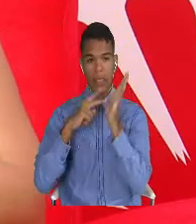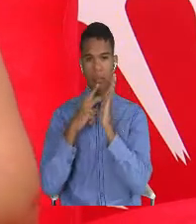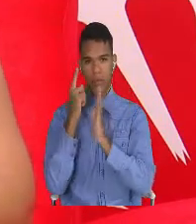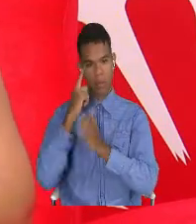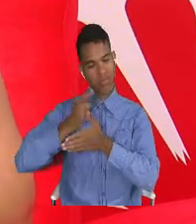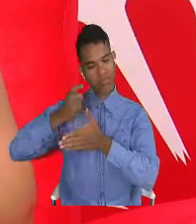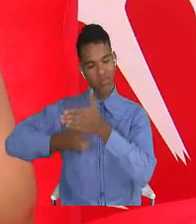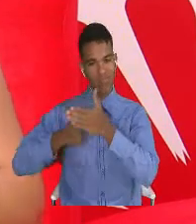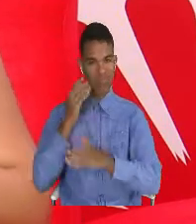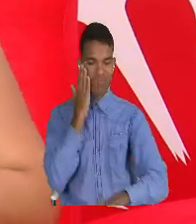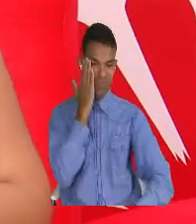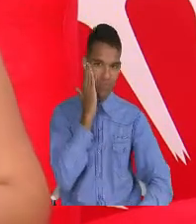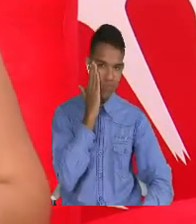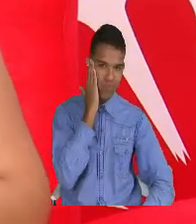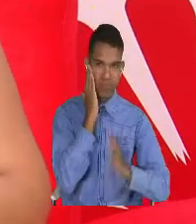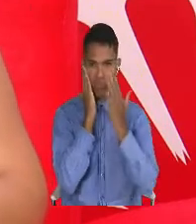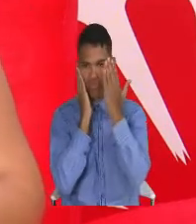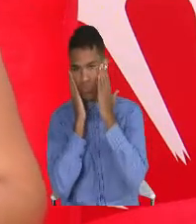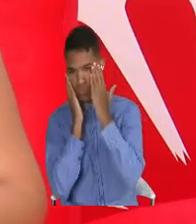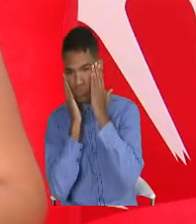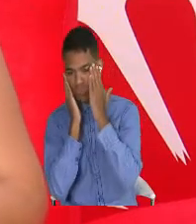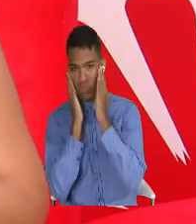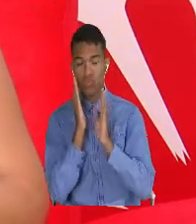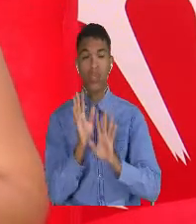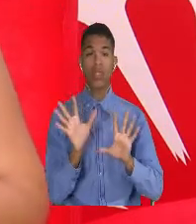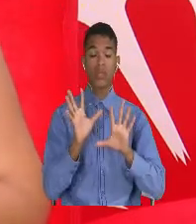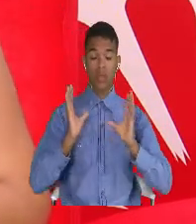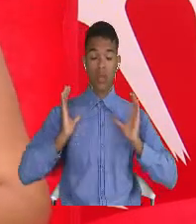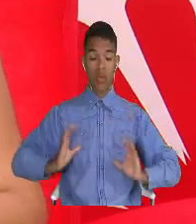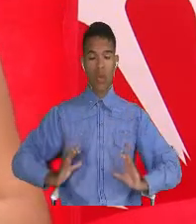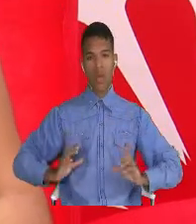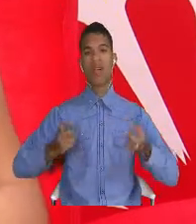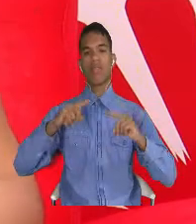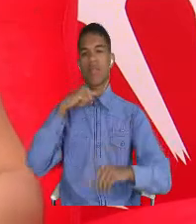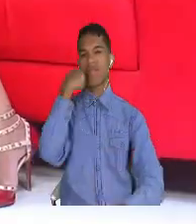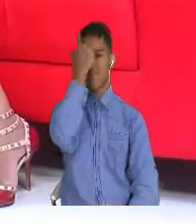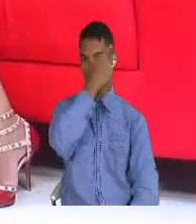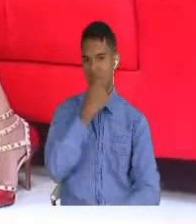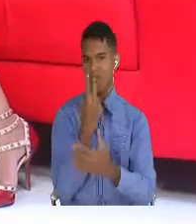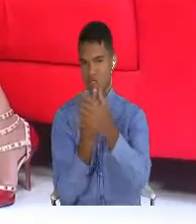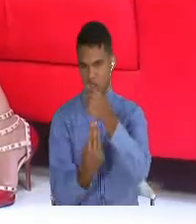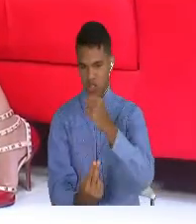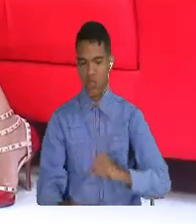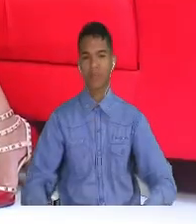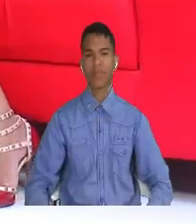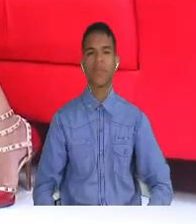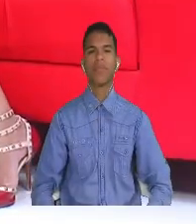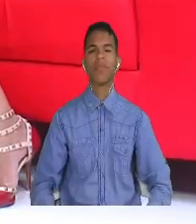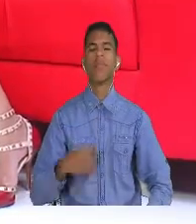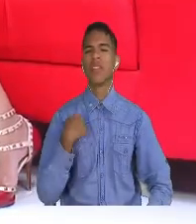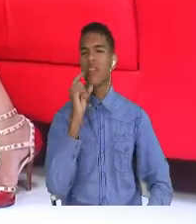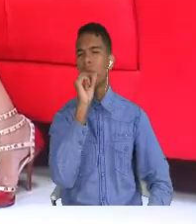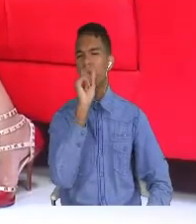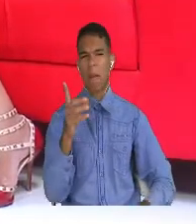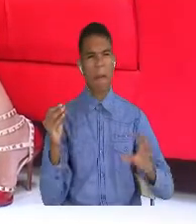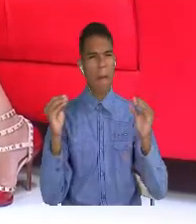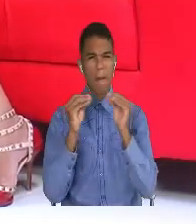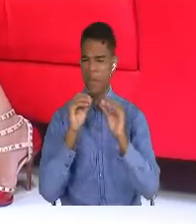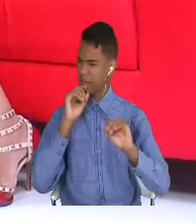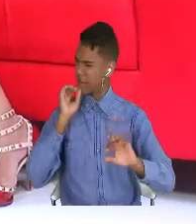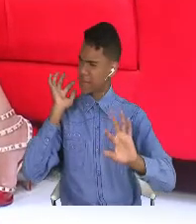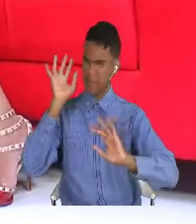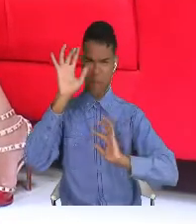New Body. Entonces no vamos a encontrar solamente lo corporal, sino lo facial. ¿Qué es lo que llegan preguntando más frecuente